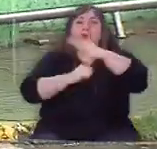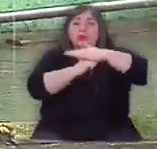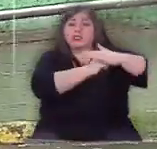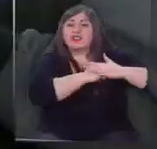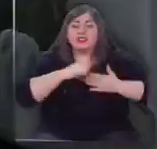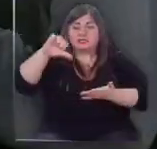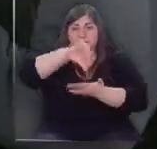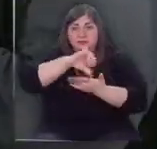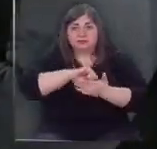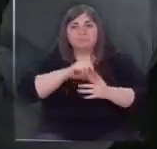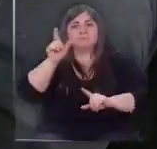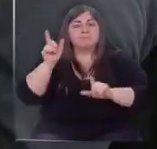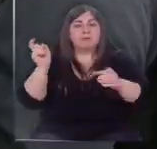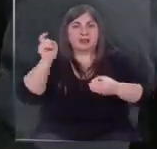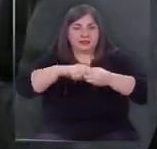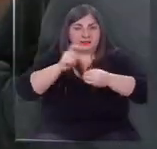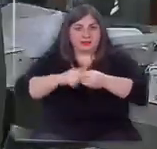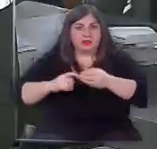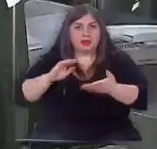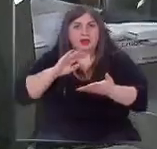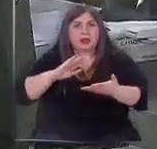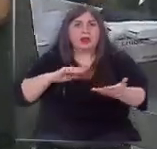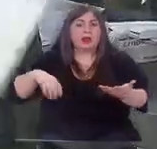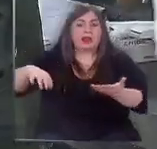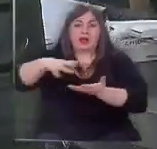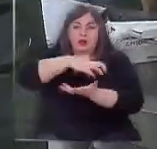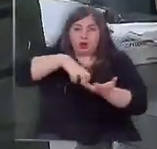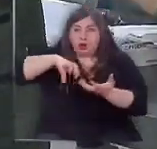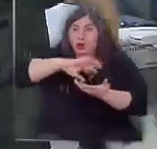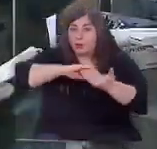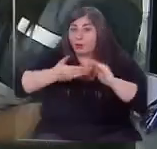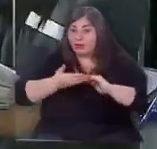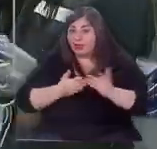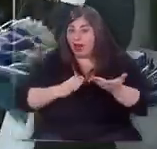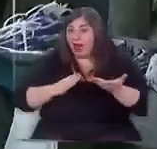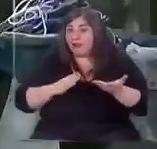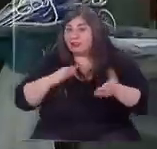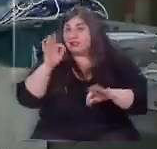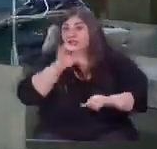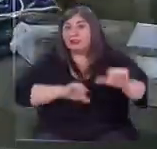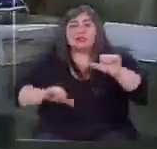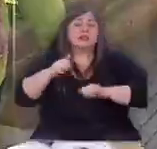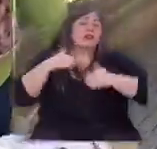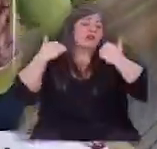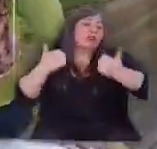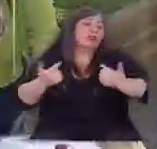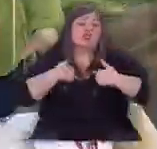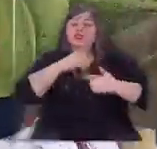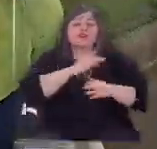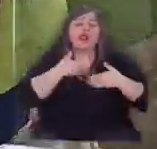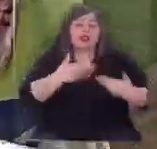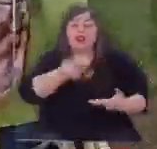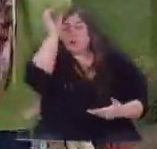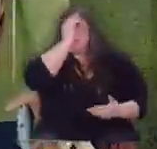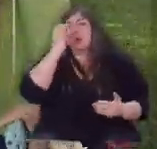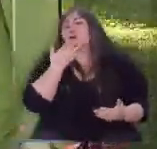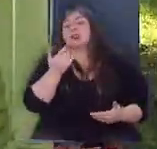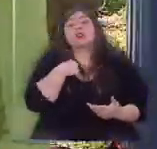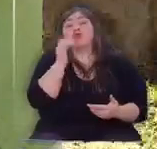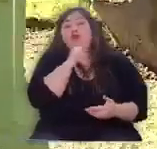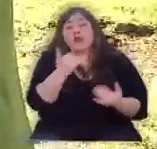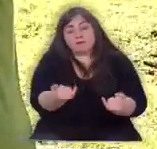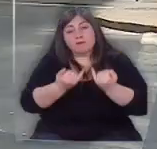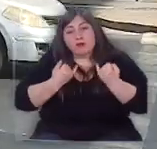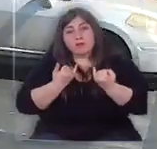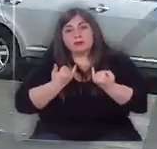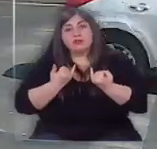miembros de la comunidad científica, pero... Y está muy bien, y yo no voy a, vamos a decir, emitir opinión porque no tengo información